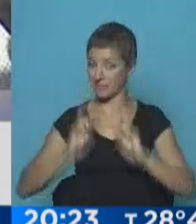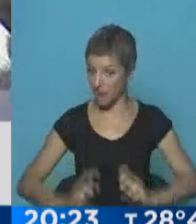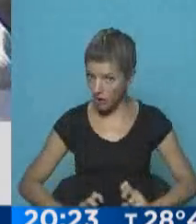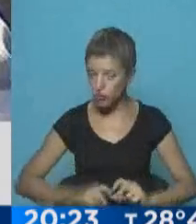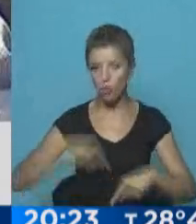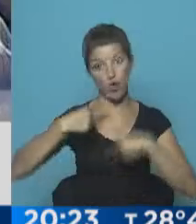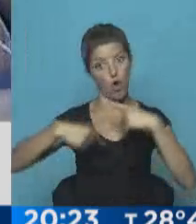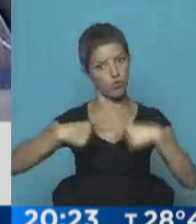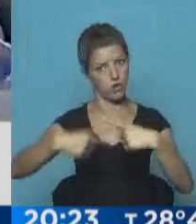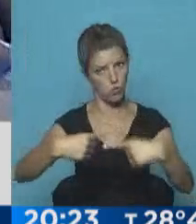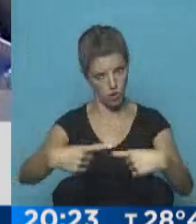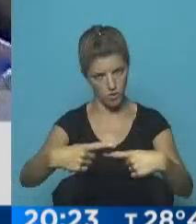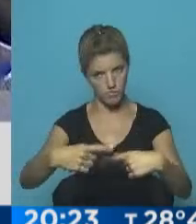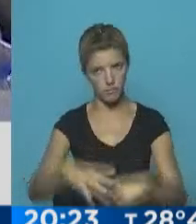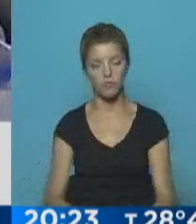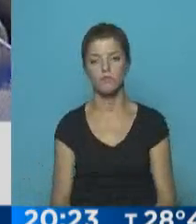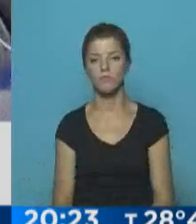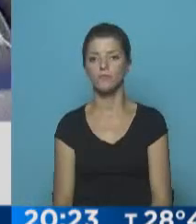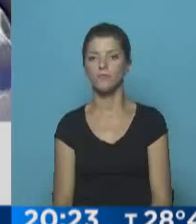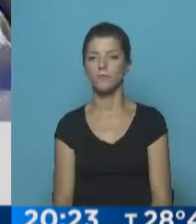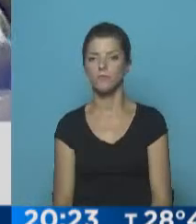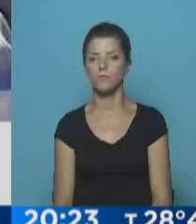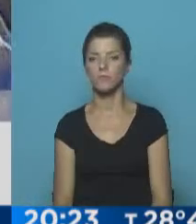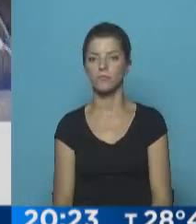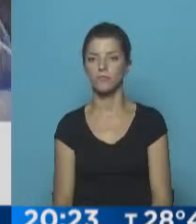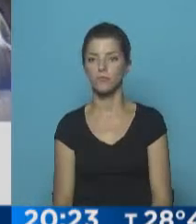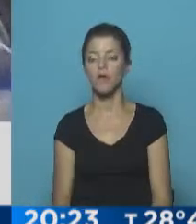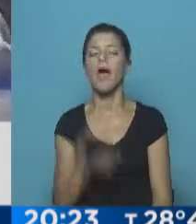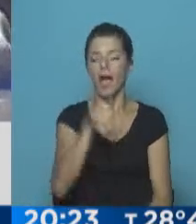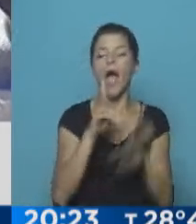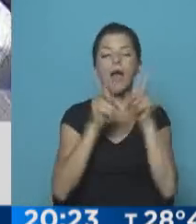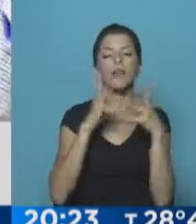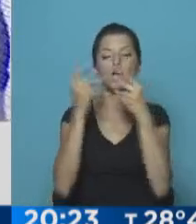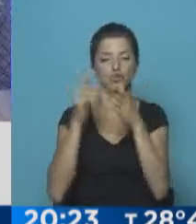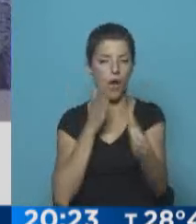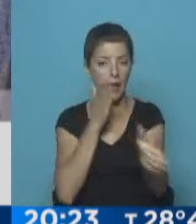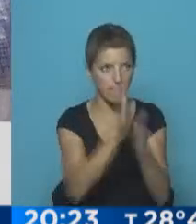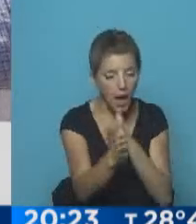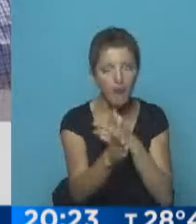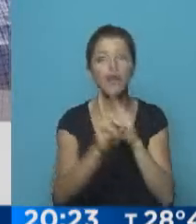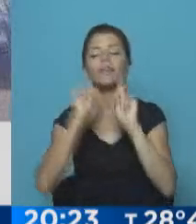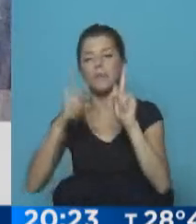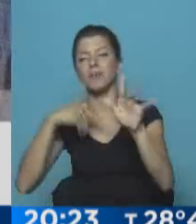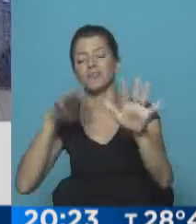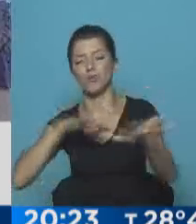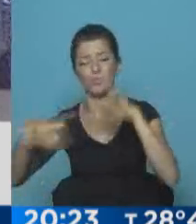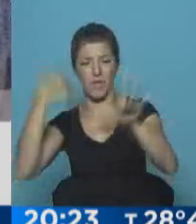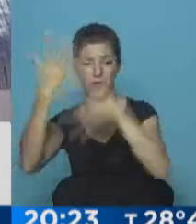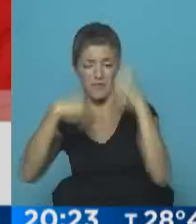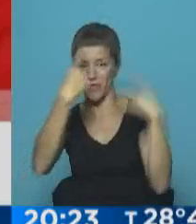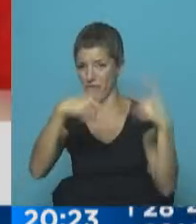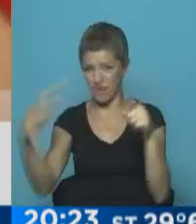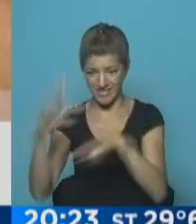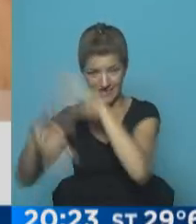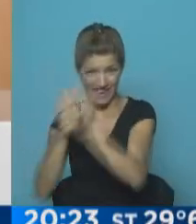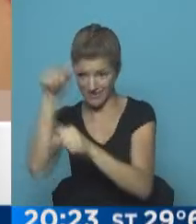digamos, ¿no? Acá hay connivencias en el escape, hay situaciones de violencia a lo largo de todo el proceso